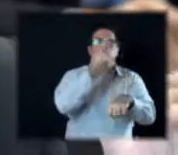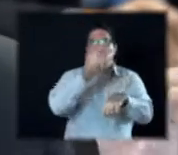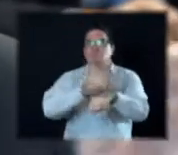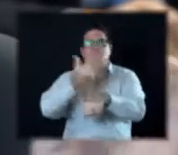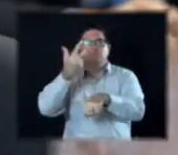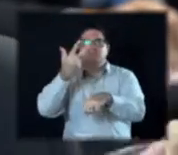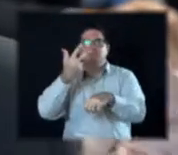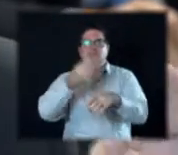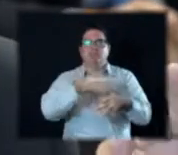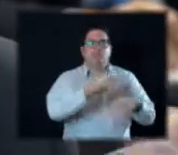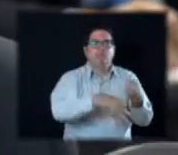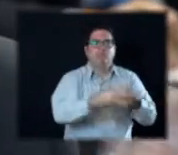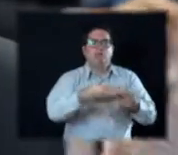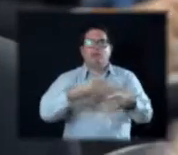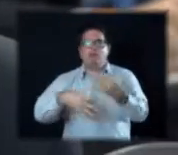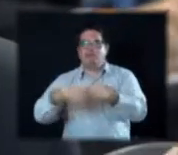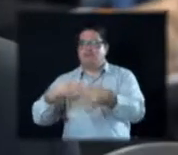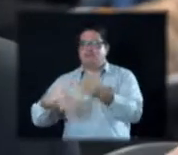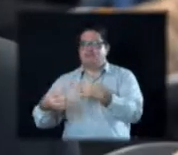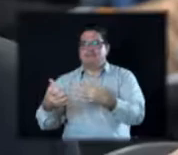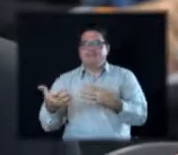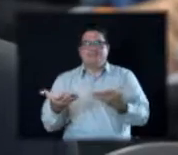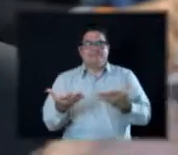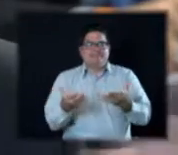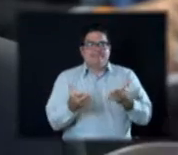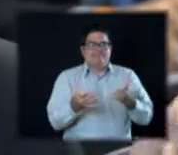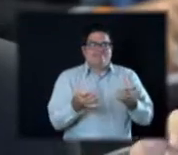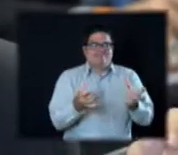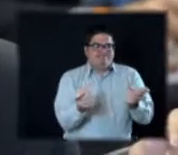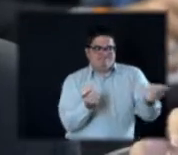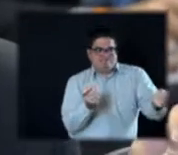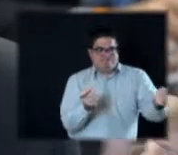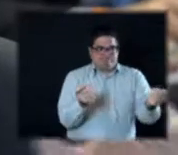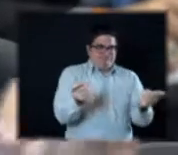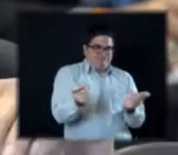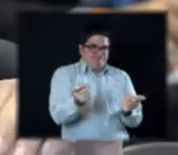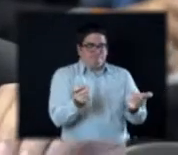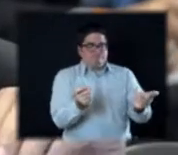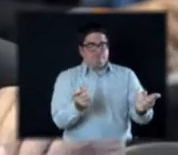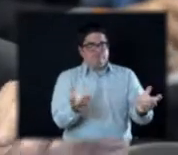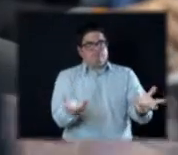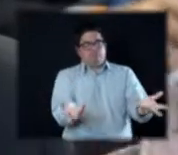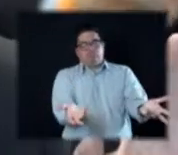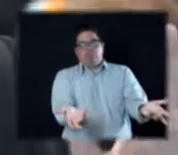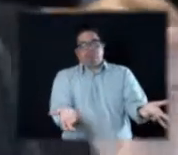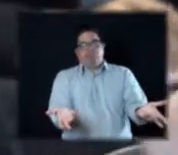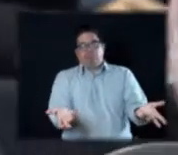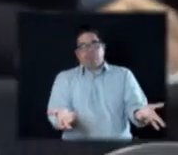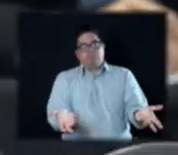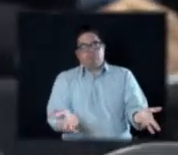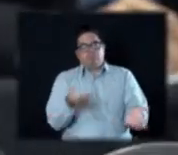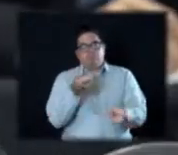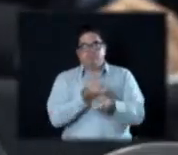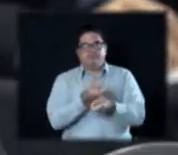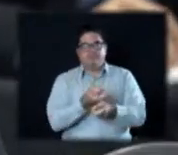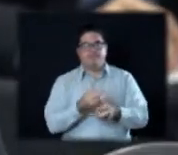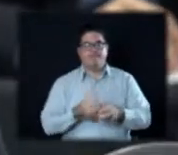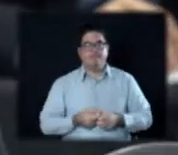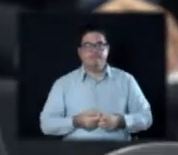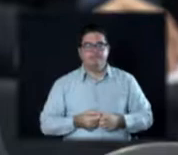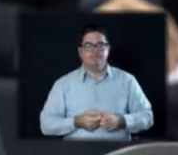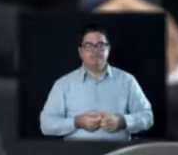ven cambios en 3 o 4 niveles de gerencia. No hay ninguna organización que pueda sobrevivir esto.